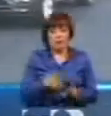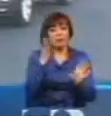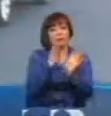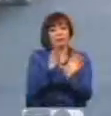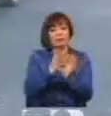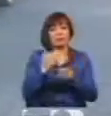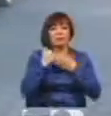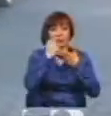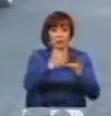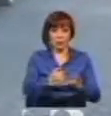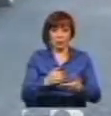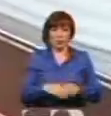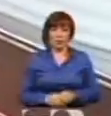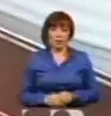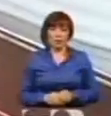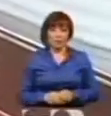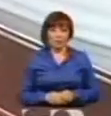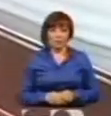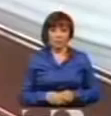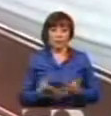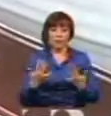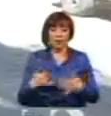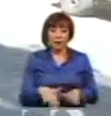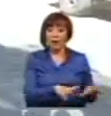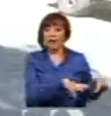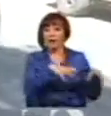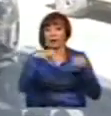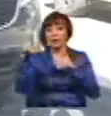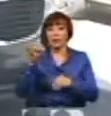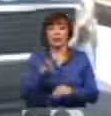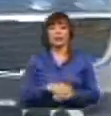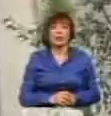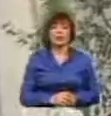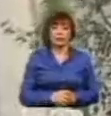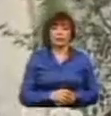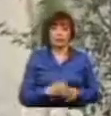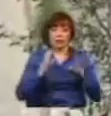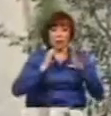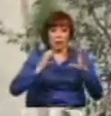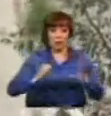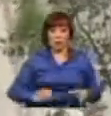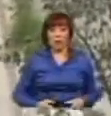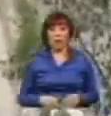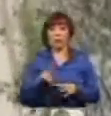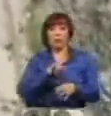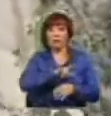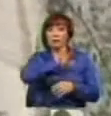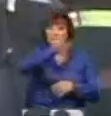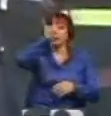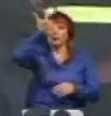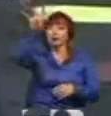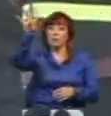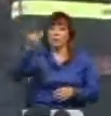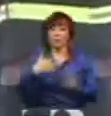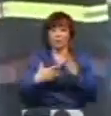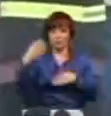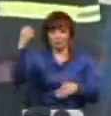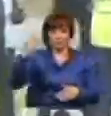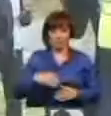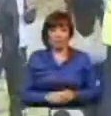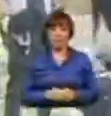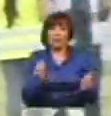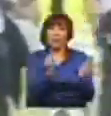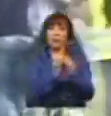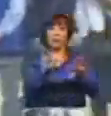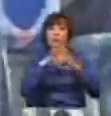Desde Medicina Legal en Quito partieron 7 carrozas fúnebres para llevar los restos hacia el aeropuerto Mariscal Sucre en Tababela. Junto con sus familiares,